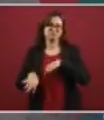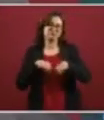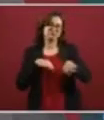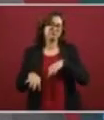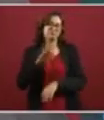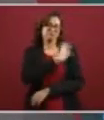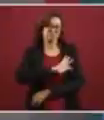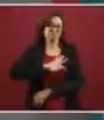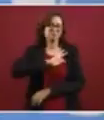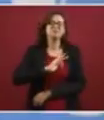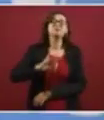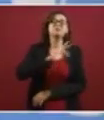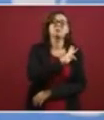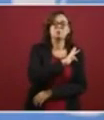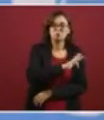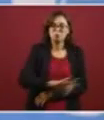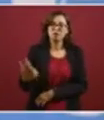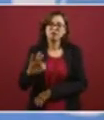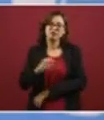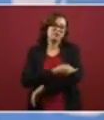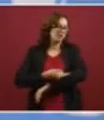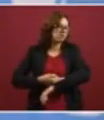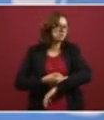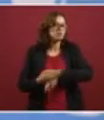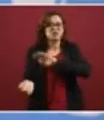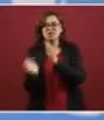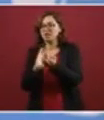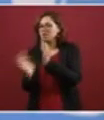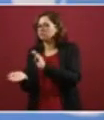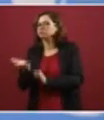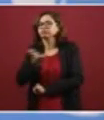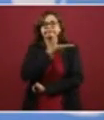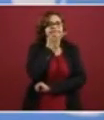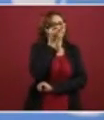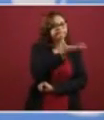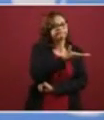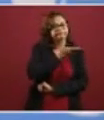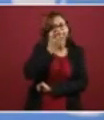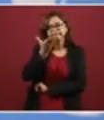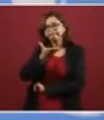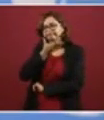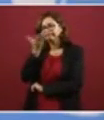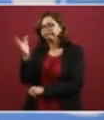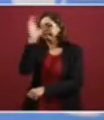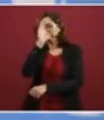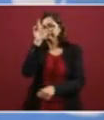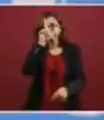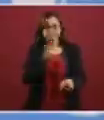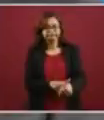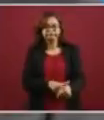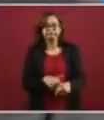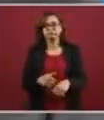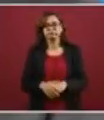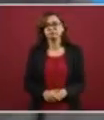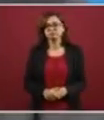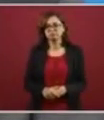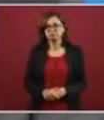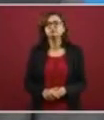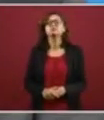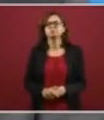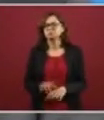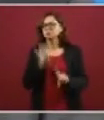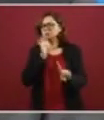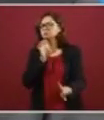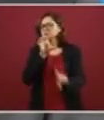nació dónde están sus familiares dónde están sus costumbres dónde están sus culturas y lo vamos a